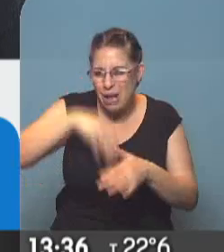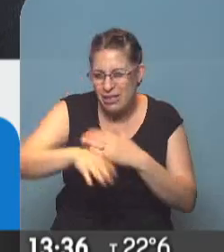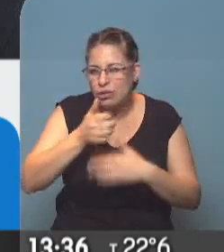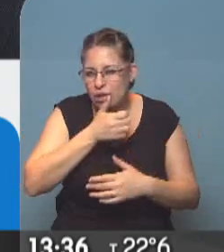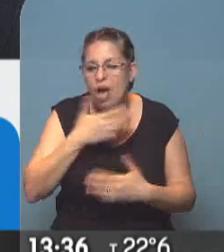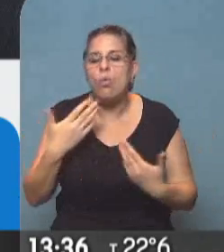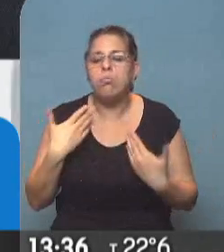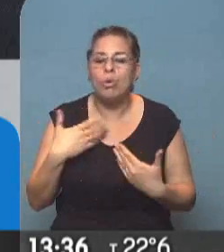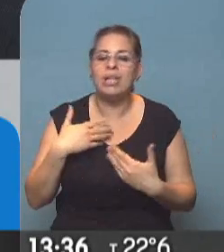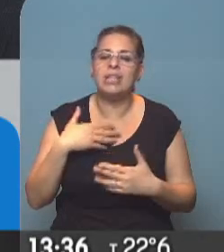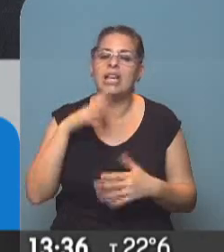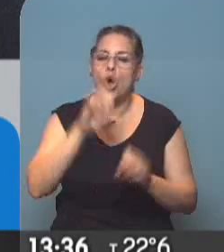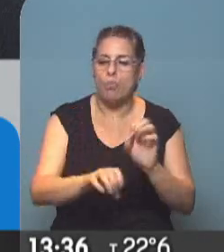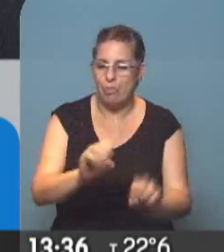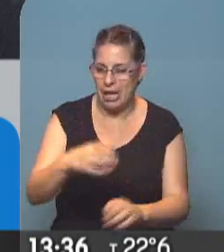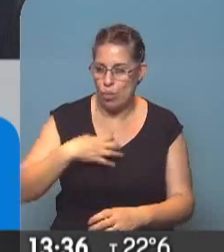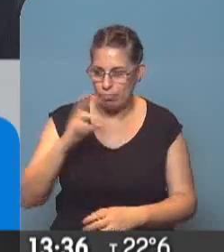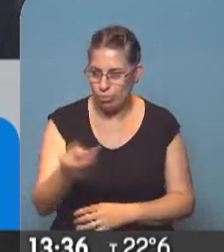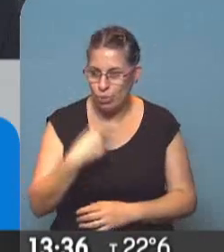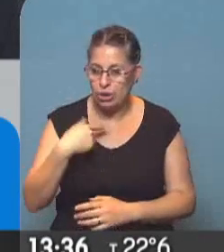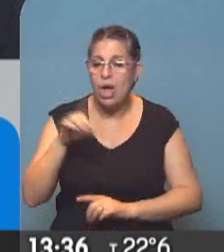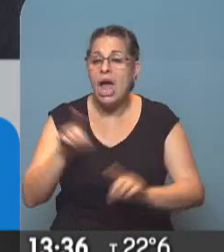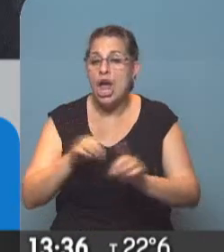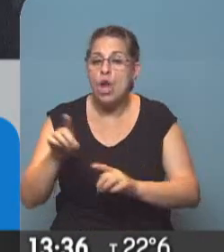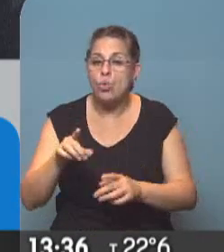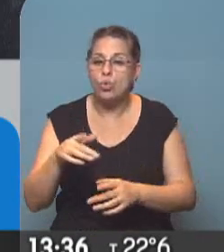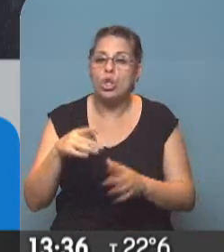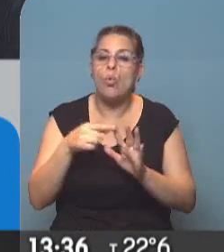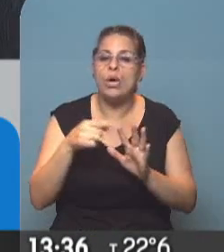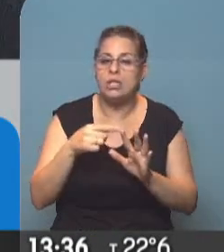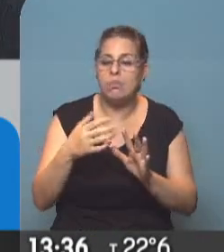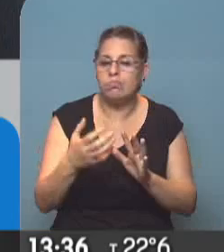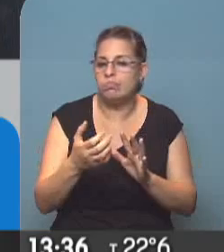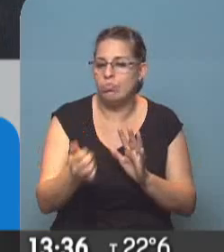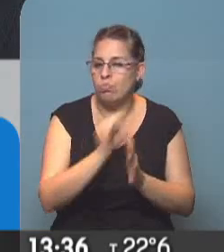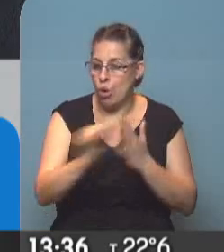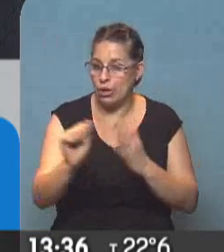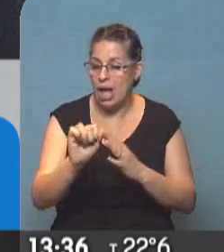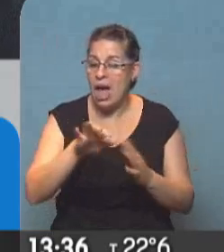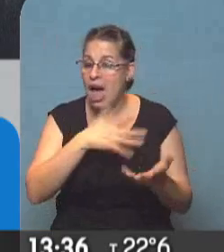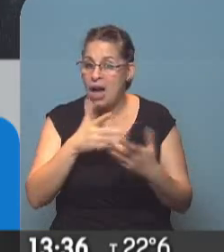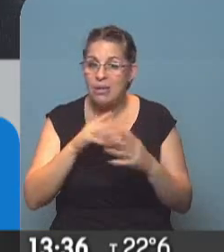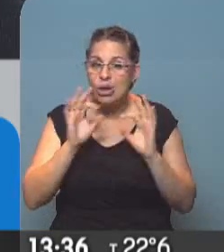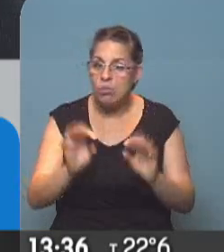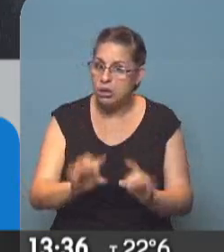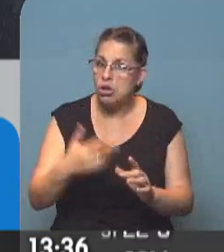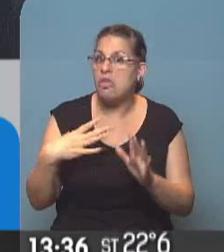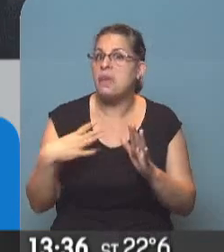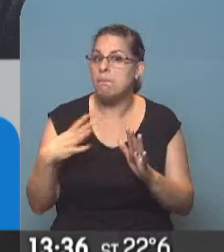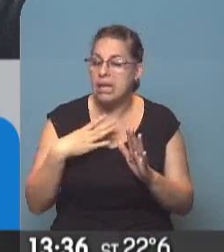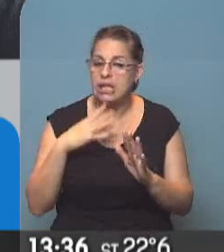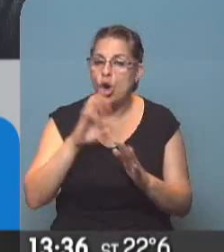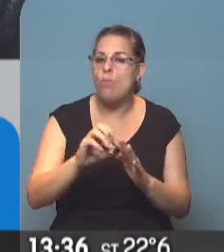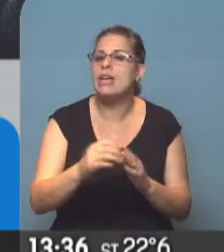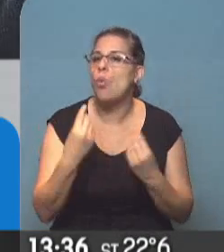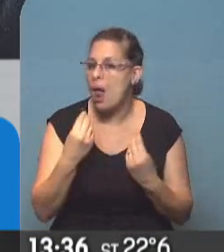puedan lastimar el tejido y desaparezcan algunas huellas digitales. A veces no todas, dependerá del dedo que ha sido atacado, pero lo